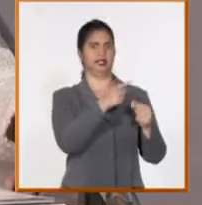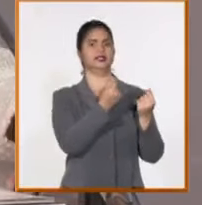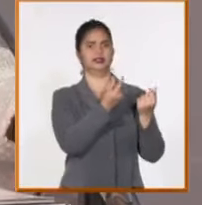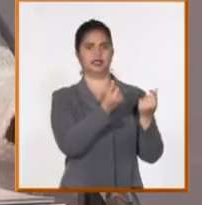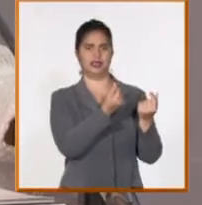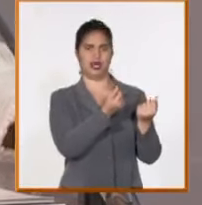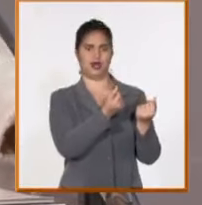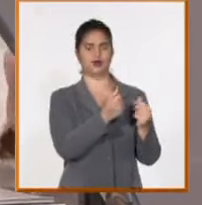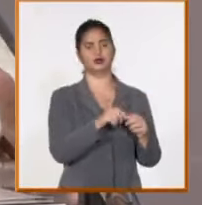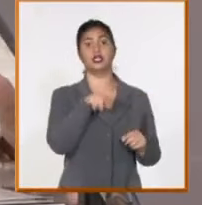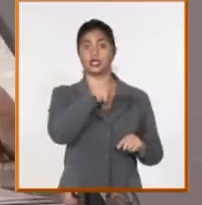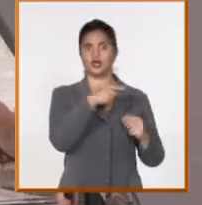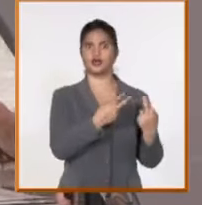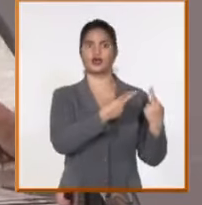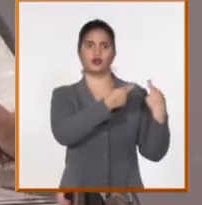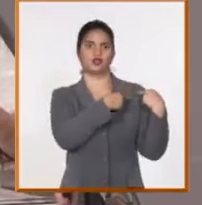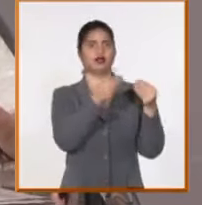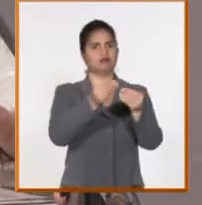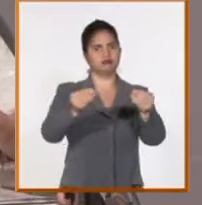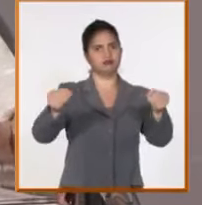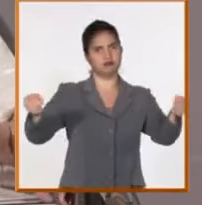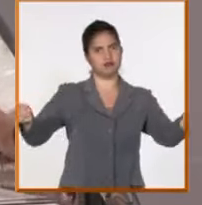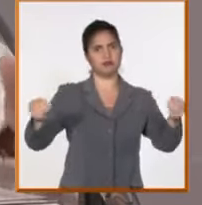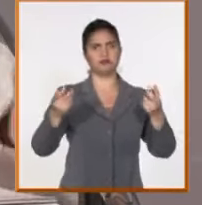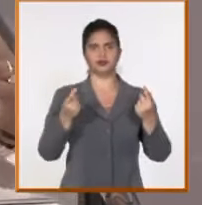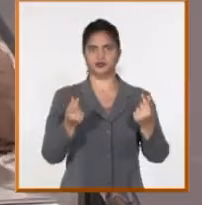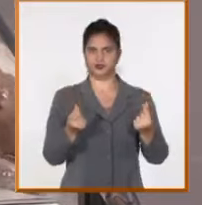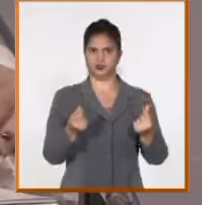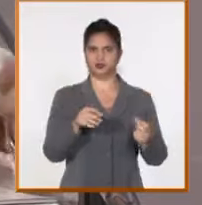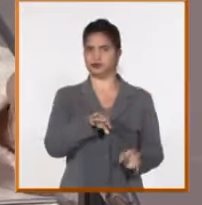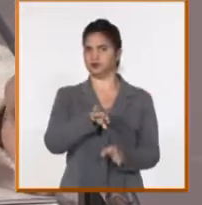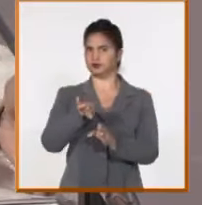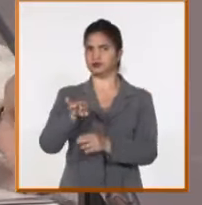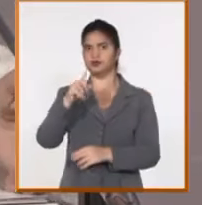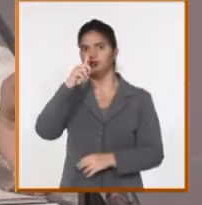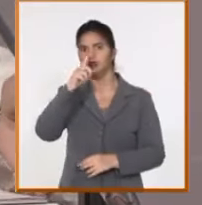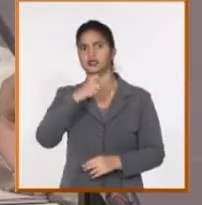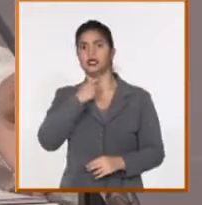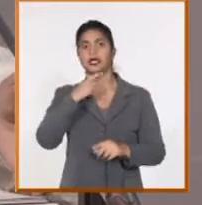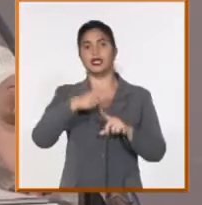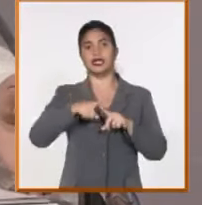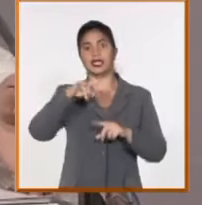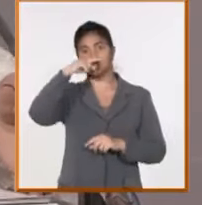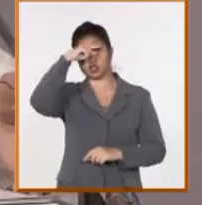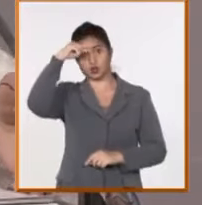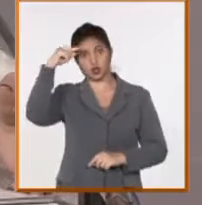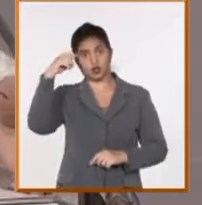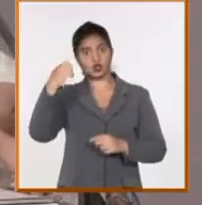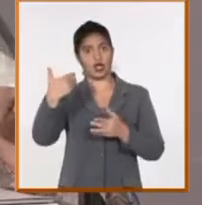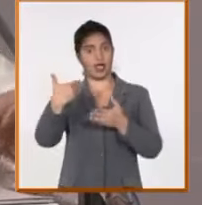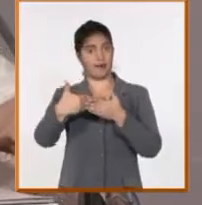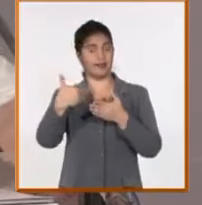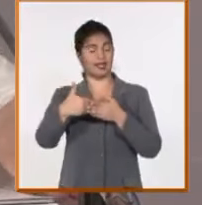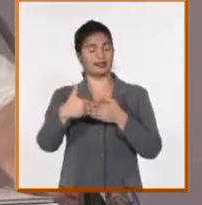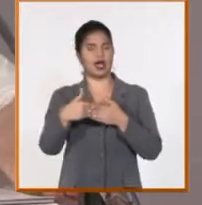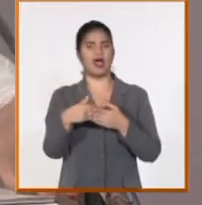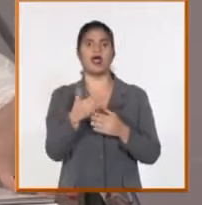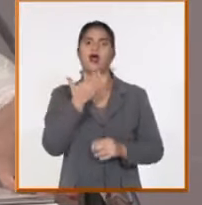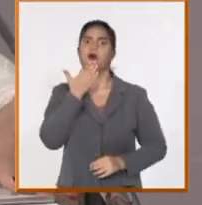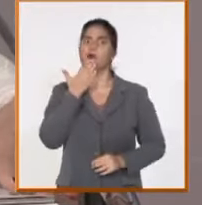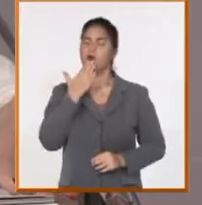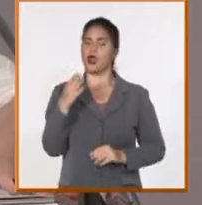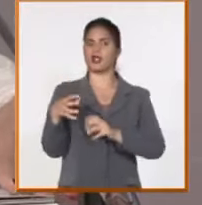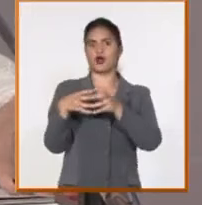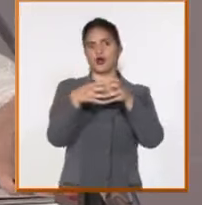para el grupo y también Nexus eh tiene internamente como una fortaleza contar con un equipo de